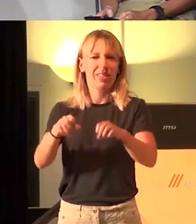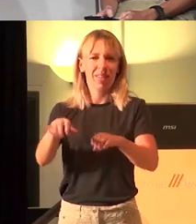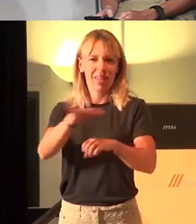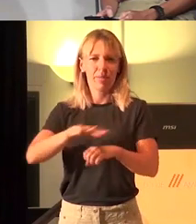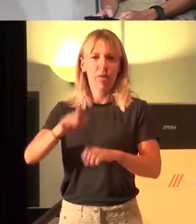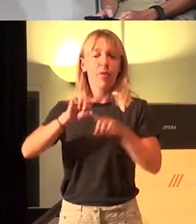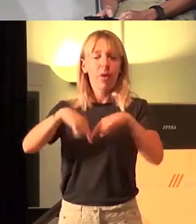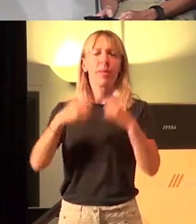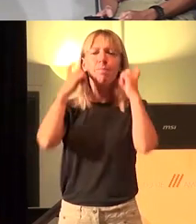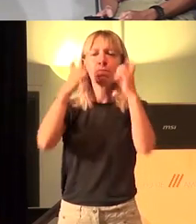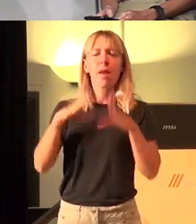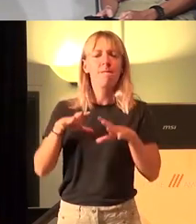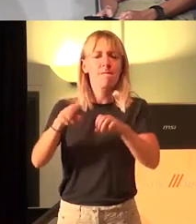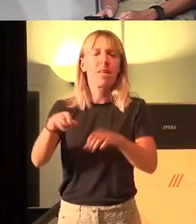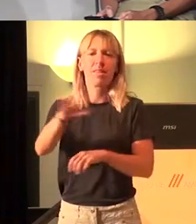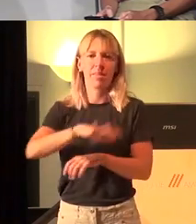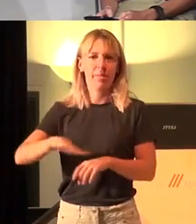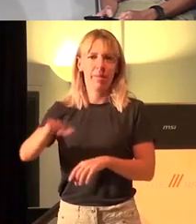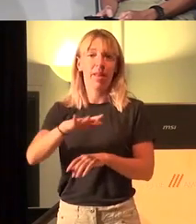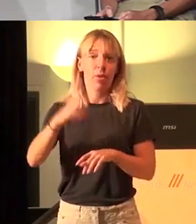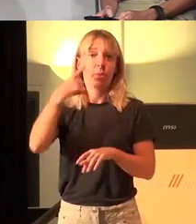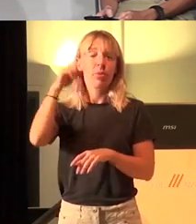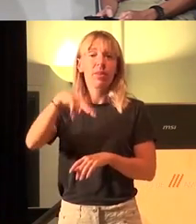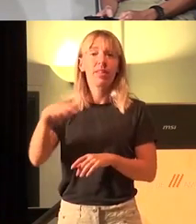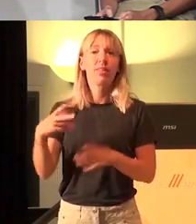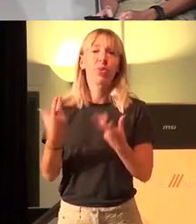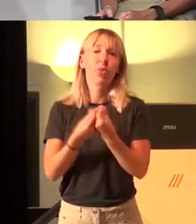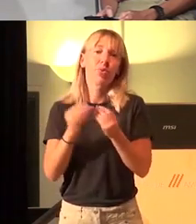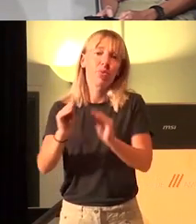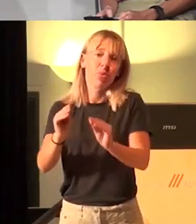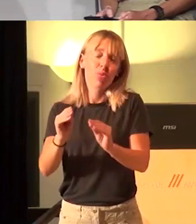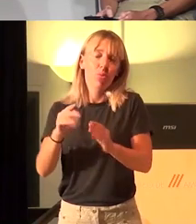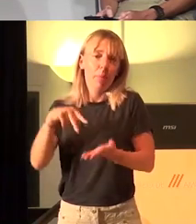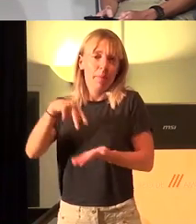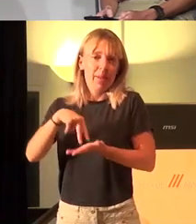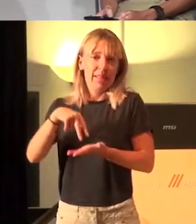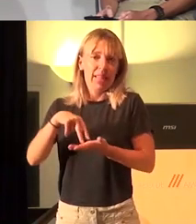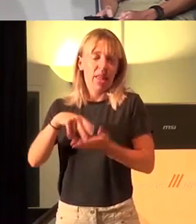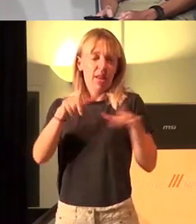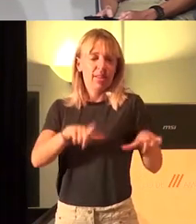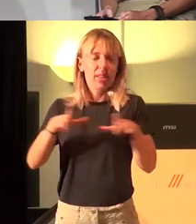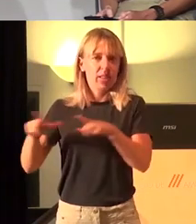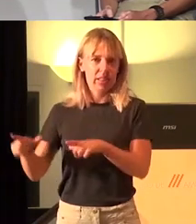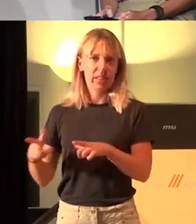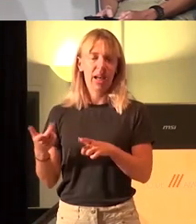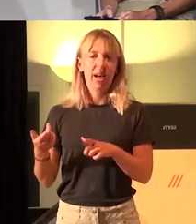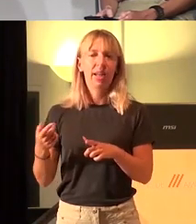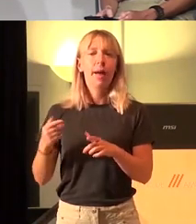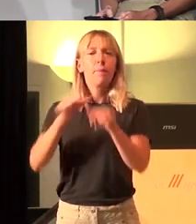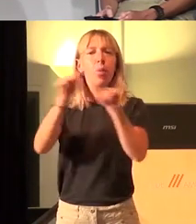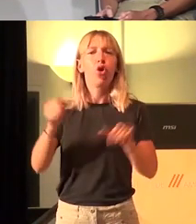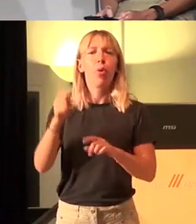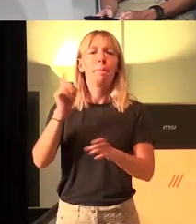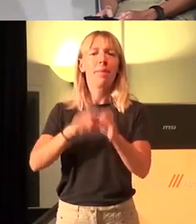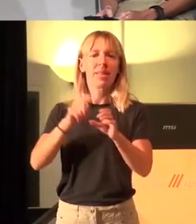familias intentan conquistar los espacios museísticos con su presencia en las salas. Es un modelo participativo